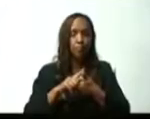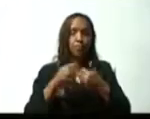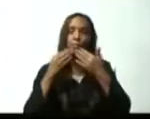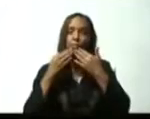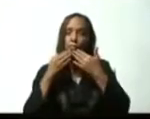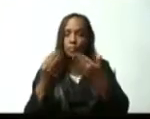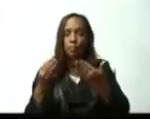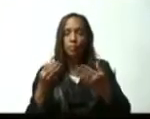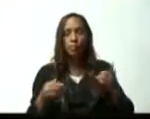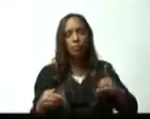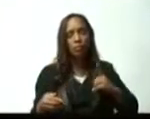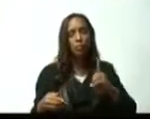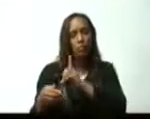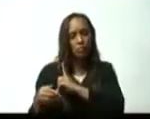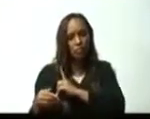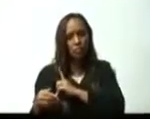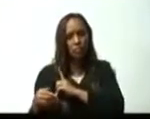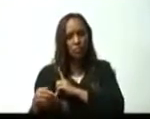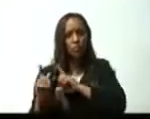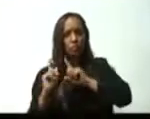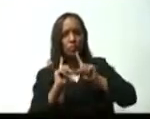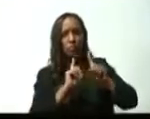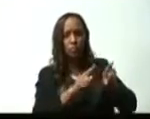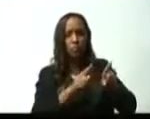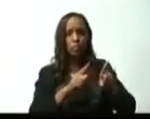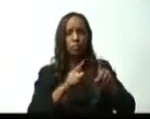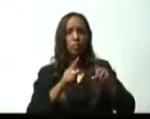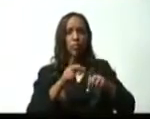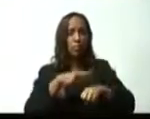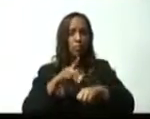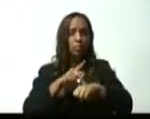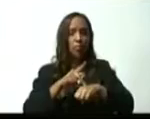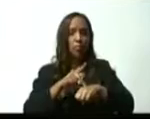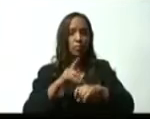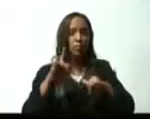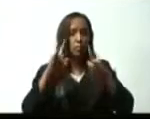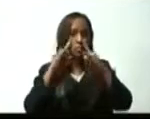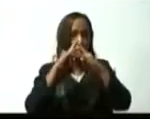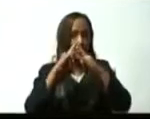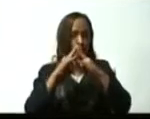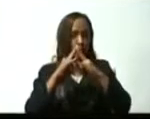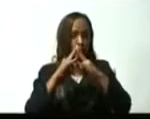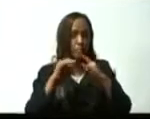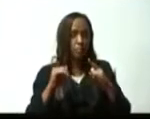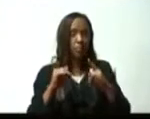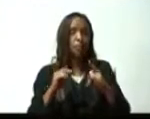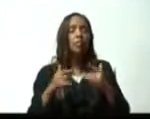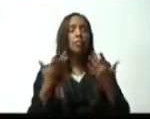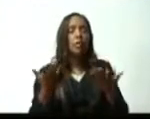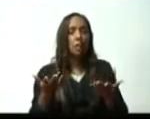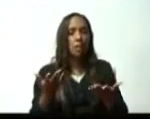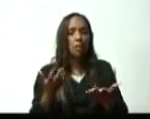otras provincias en solidaridad con esos compañeros que necesitan de su apoyo